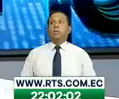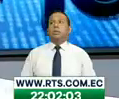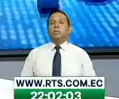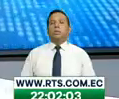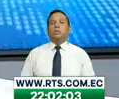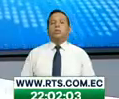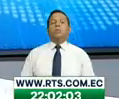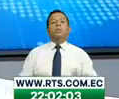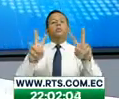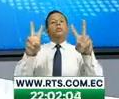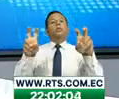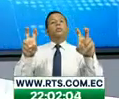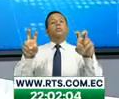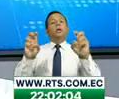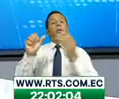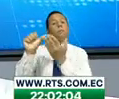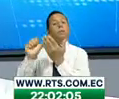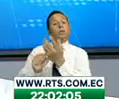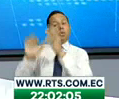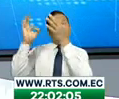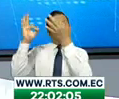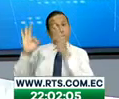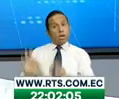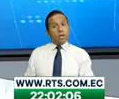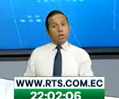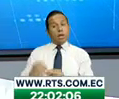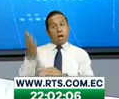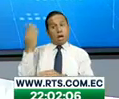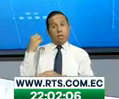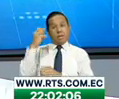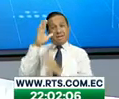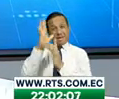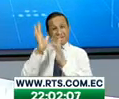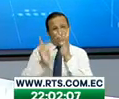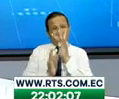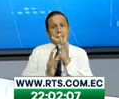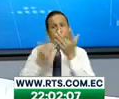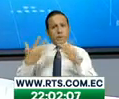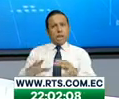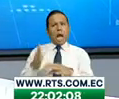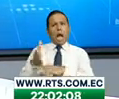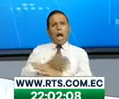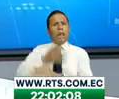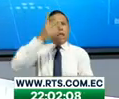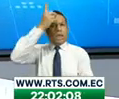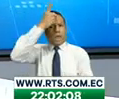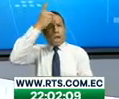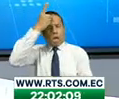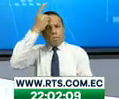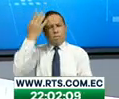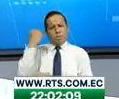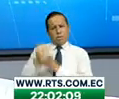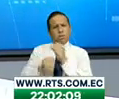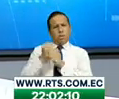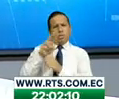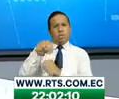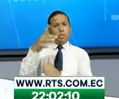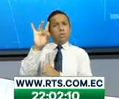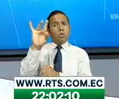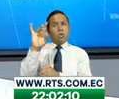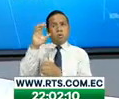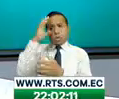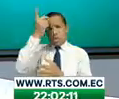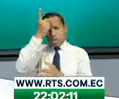Y el Ministerio de Finanzas liquidó en abril de este año dos operaciones de deuda que se contrataron en el año 2018 por un valor